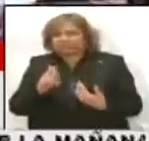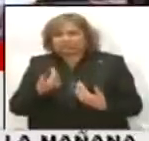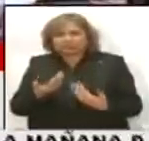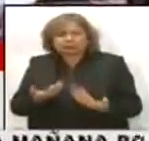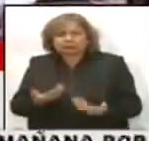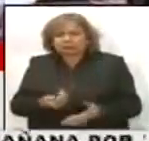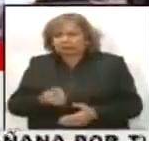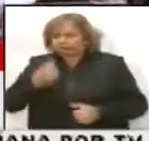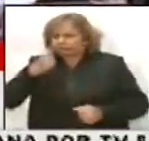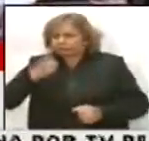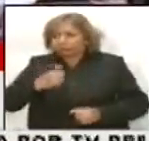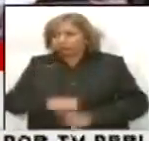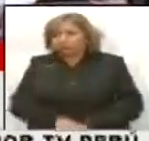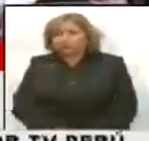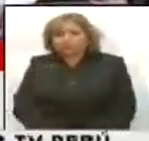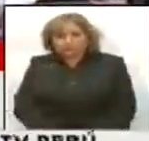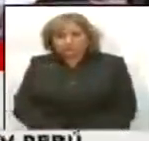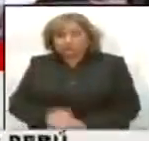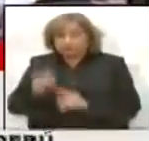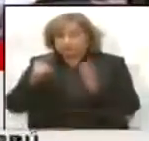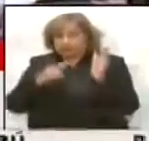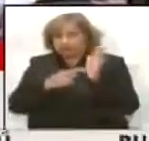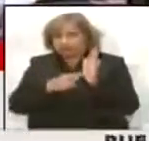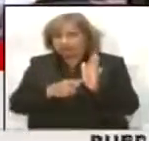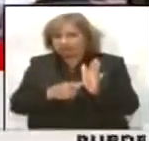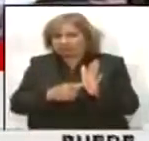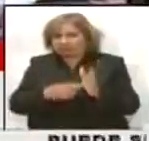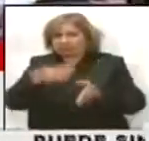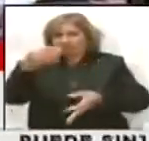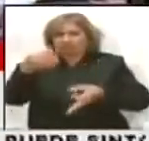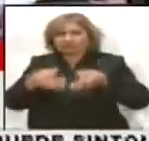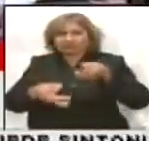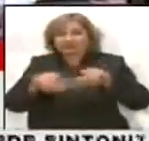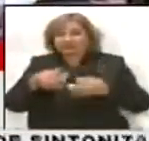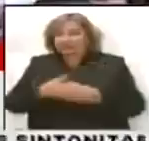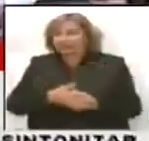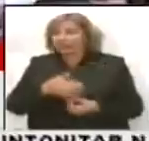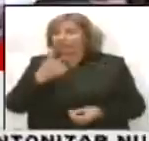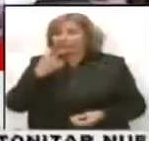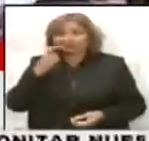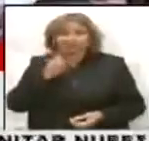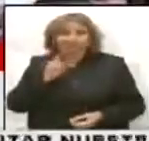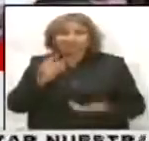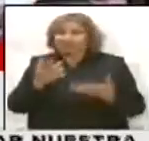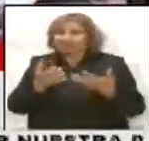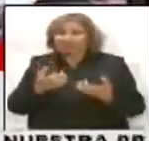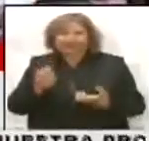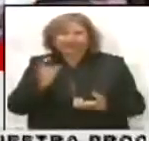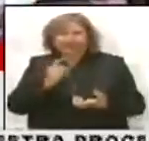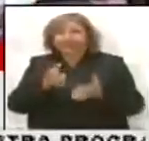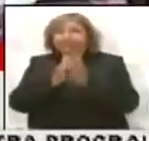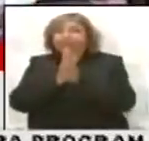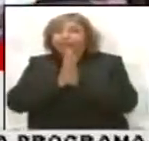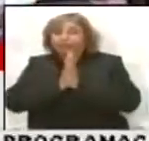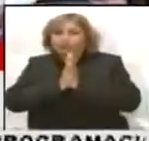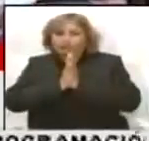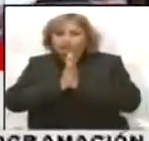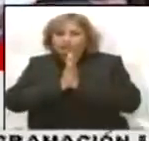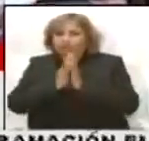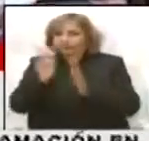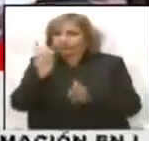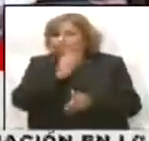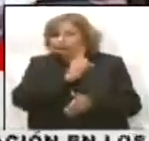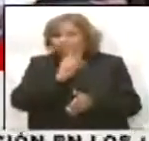fortaleza. Y era señalada de manera injusta como terrorista. Eso es lo que no queremos, eso es lo que estamos pidiendo, que no se vuelva